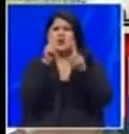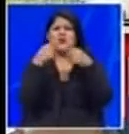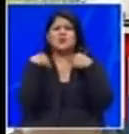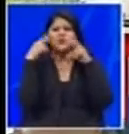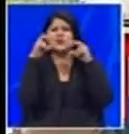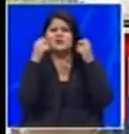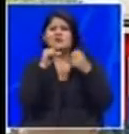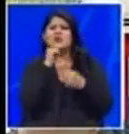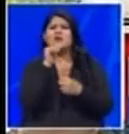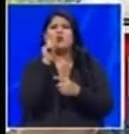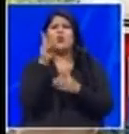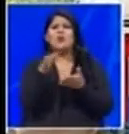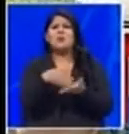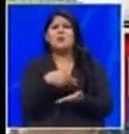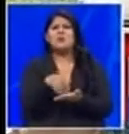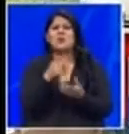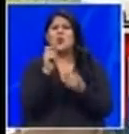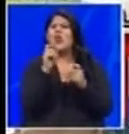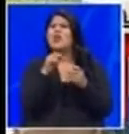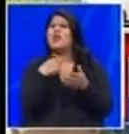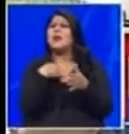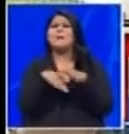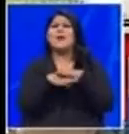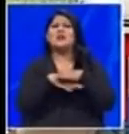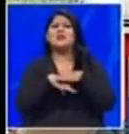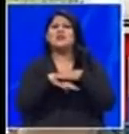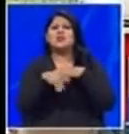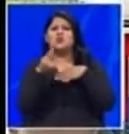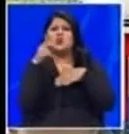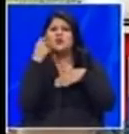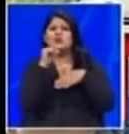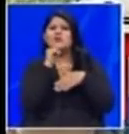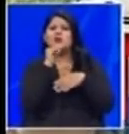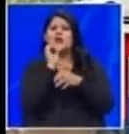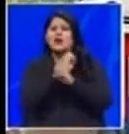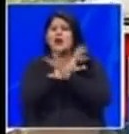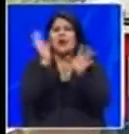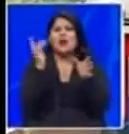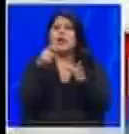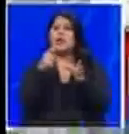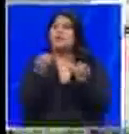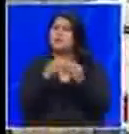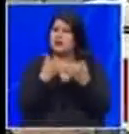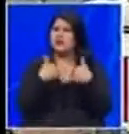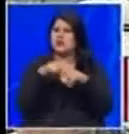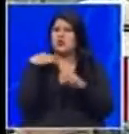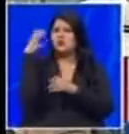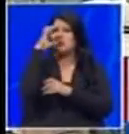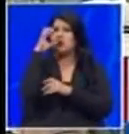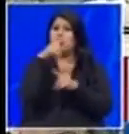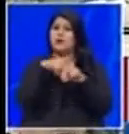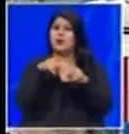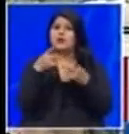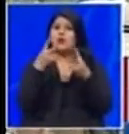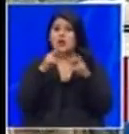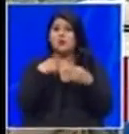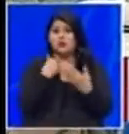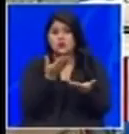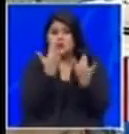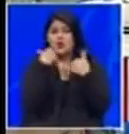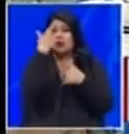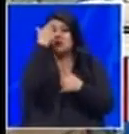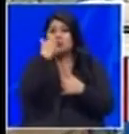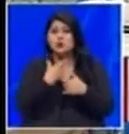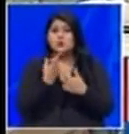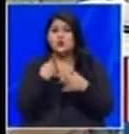en la información que han otorgado por parte del gobierno y pensamos que el trabajo de campo es lo más importante, ¿no? Y también, bueno, recuperar los cuerpos, ¿no?